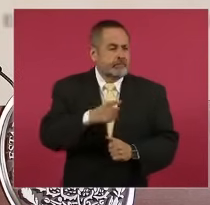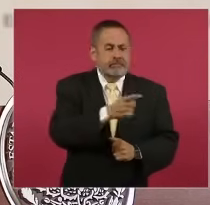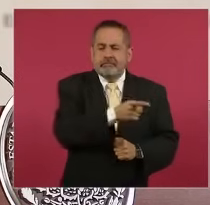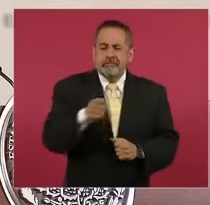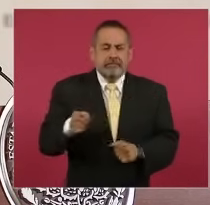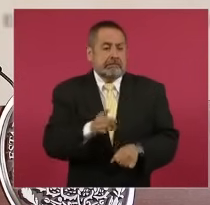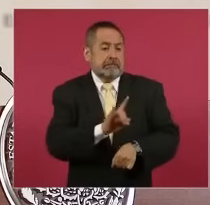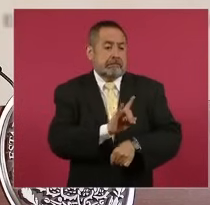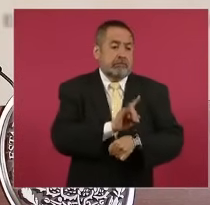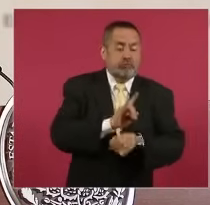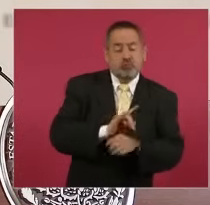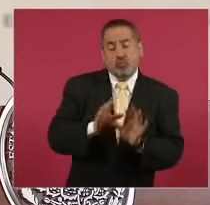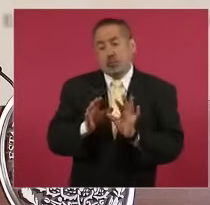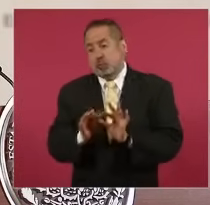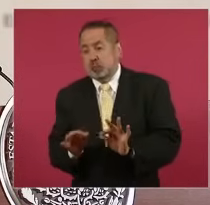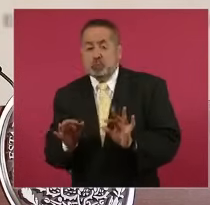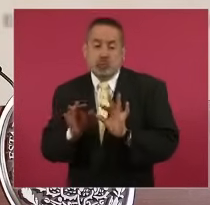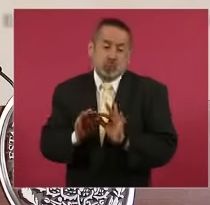simulación.